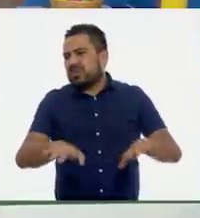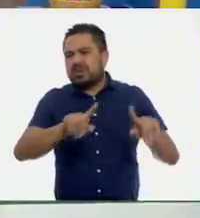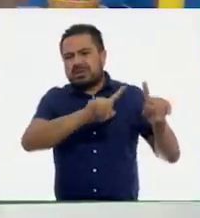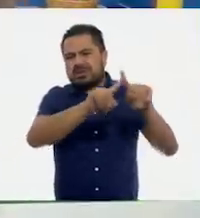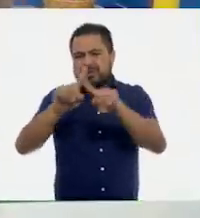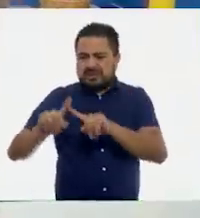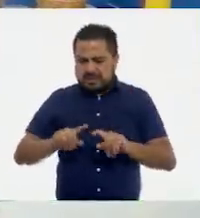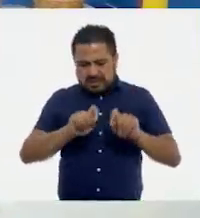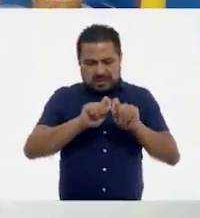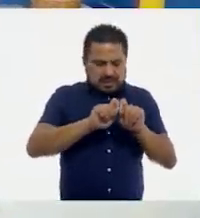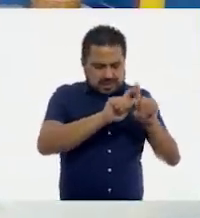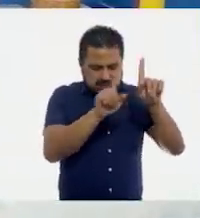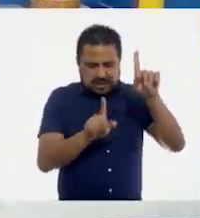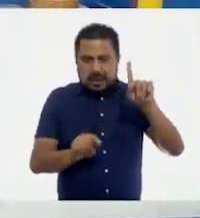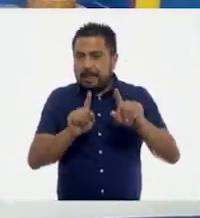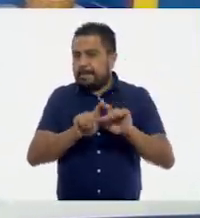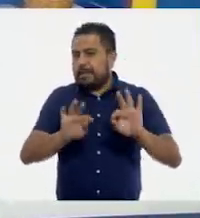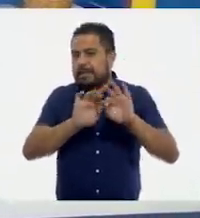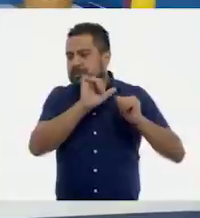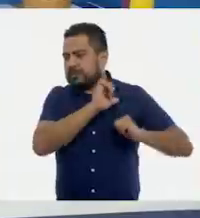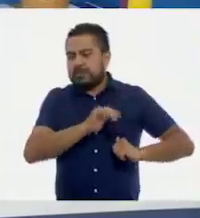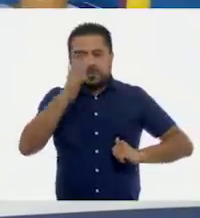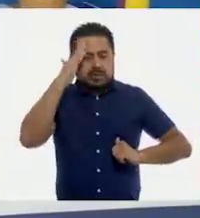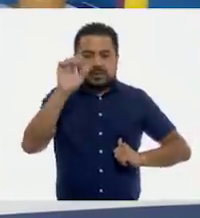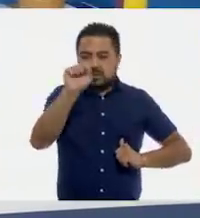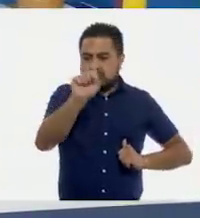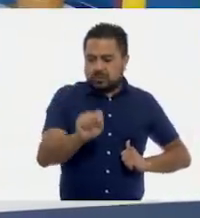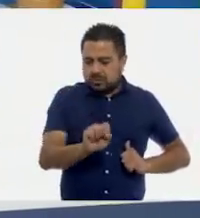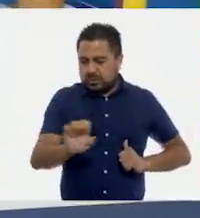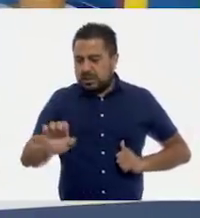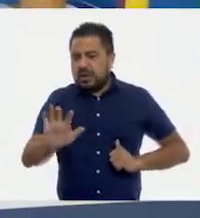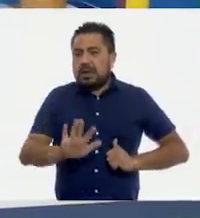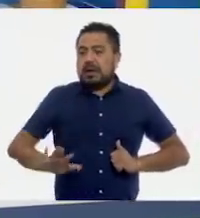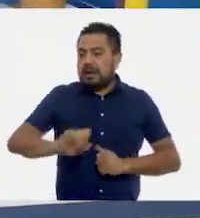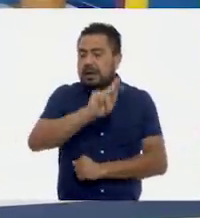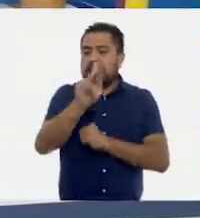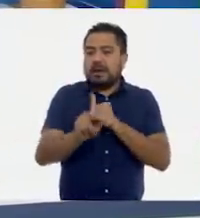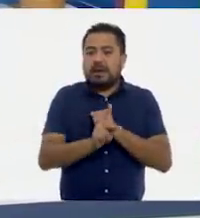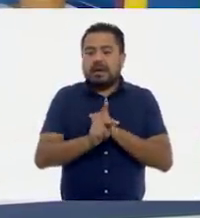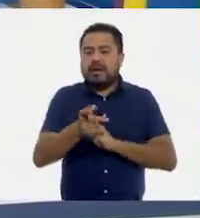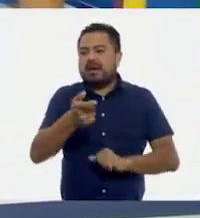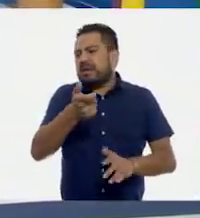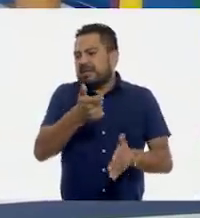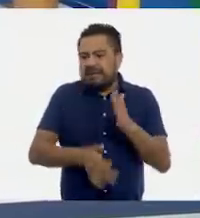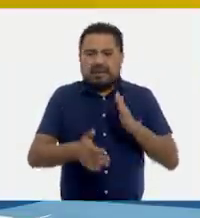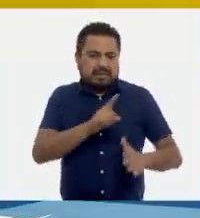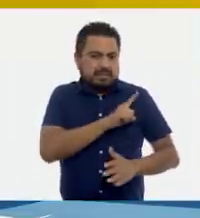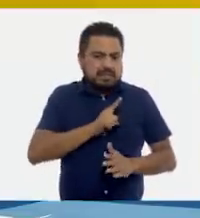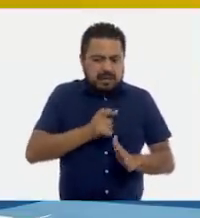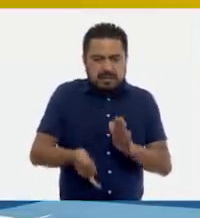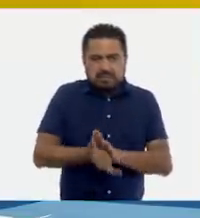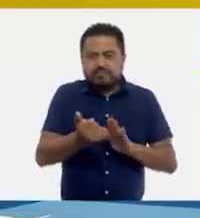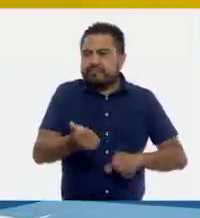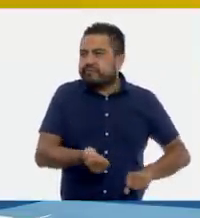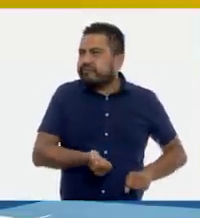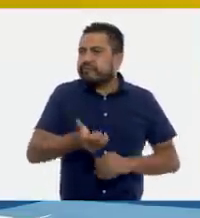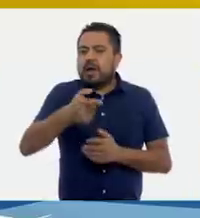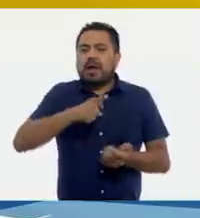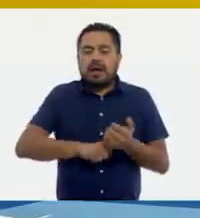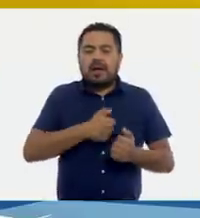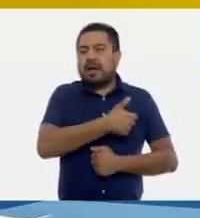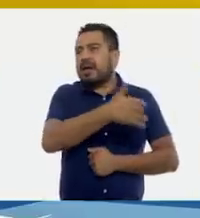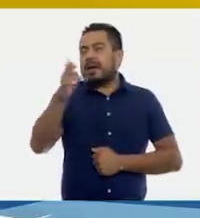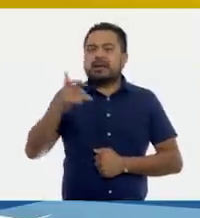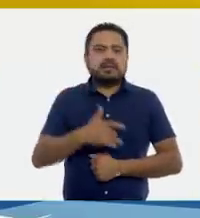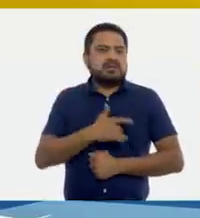partes de la República, pero principalmente en el sureste del país, que requerían mano de obra barata para la agricultura de exportación, los